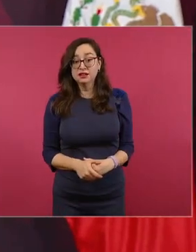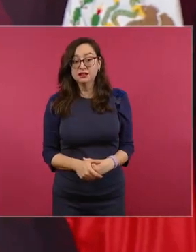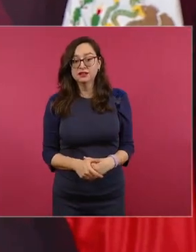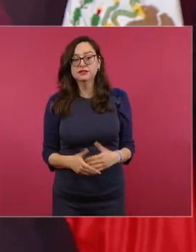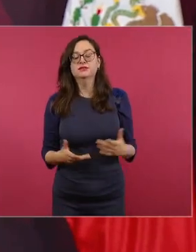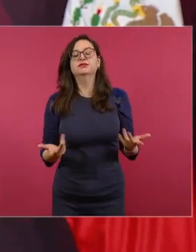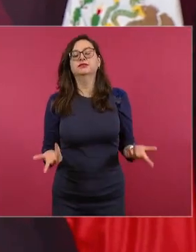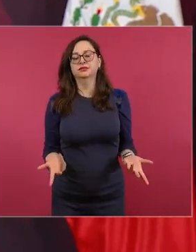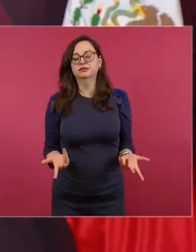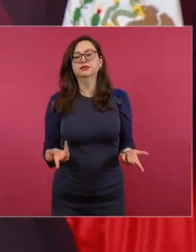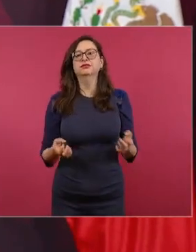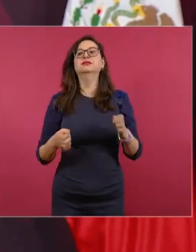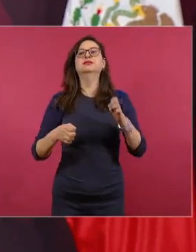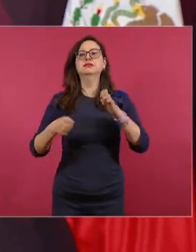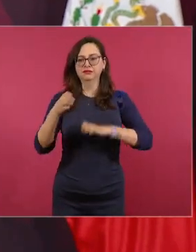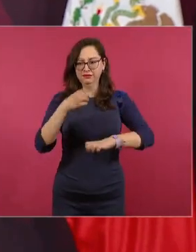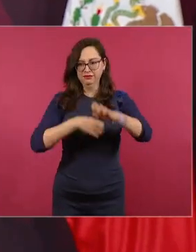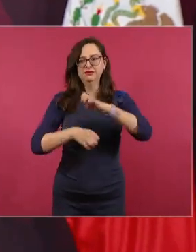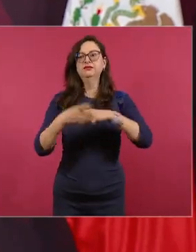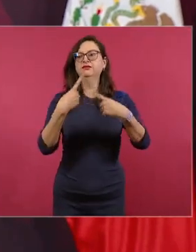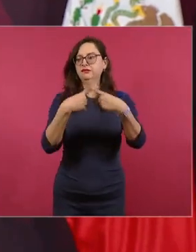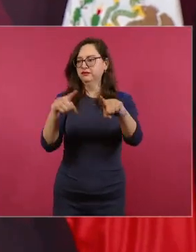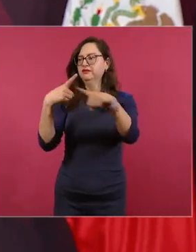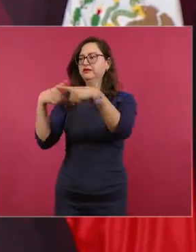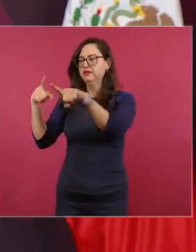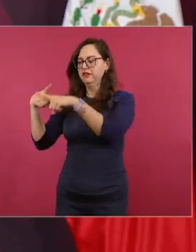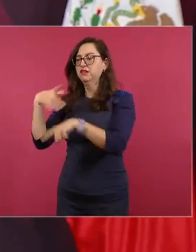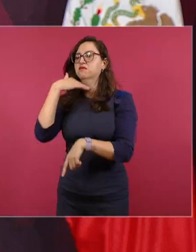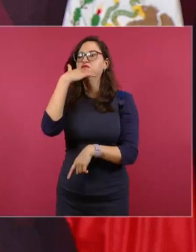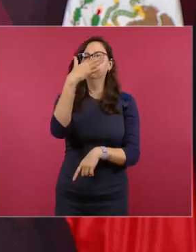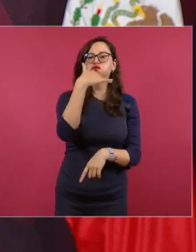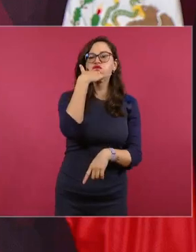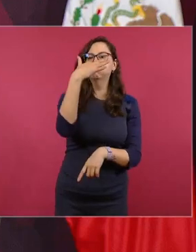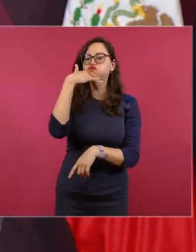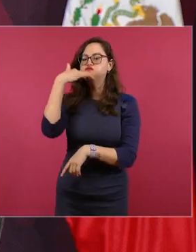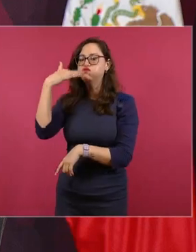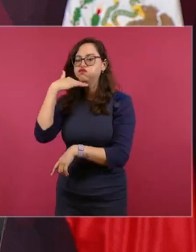legalizar, legitimar la corrupción.